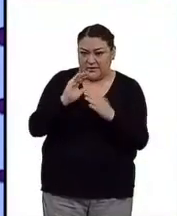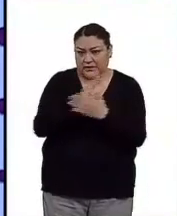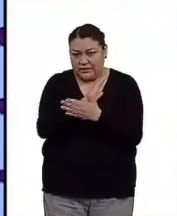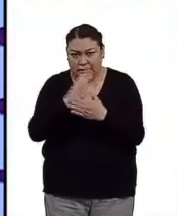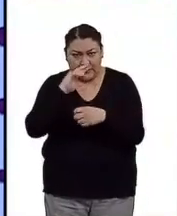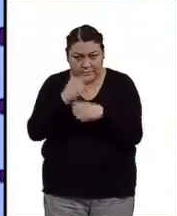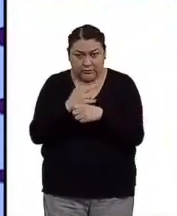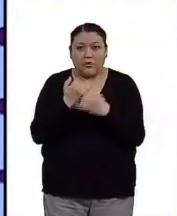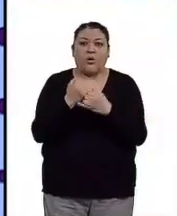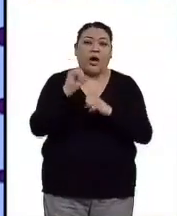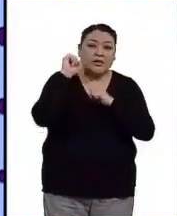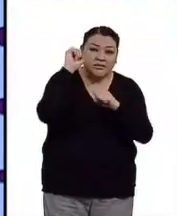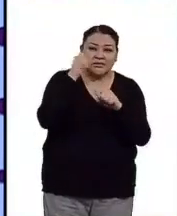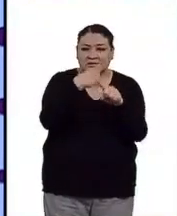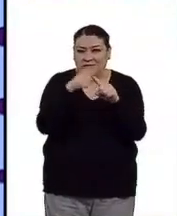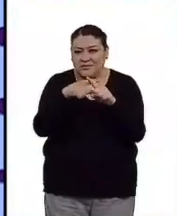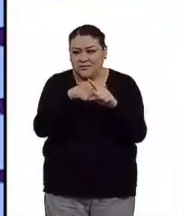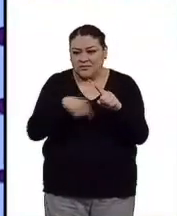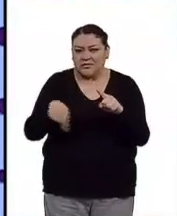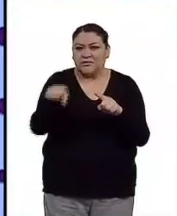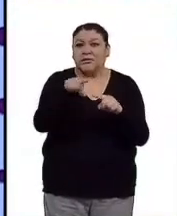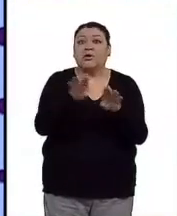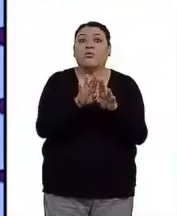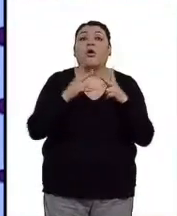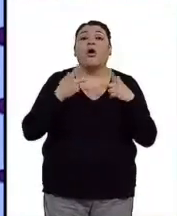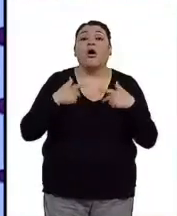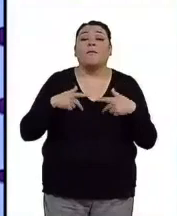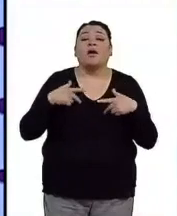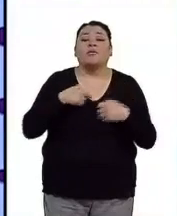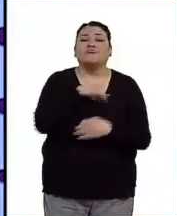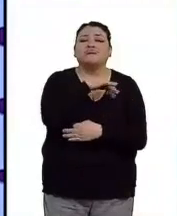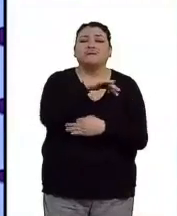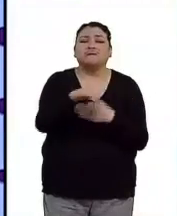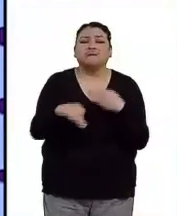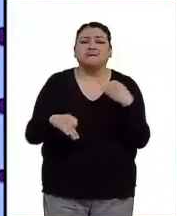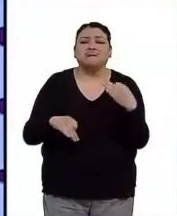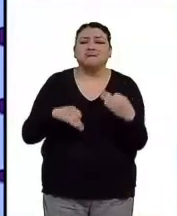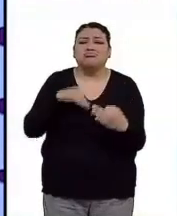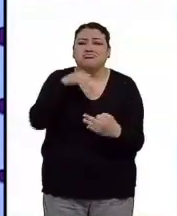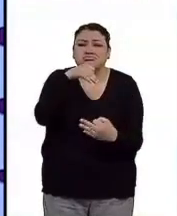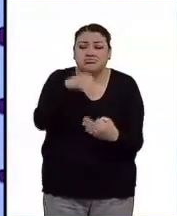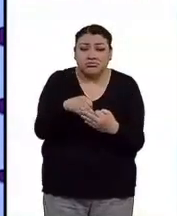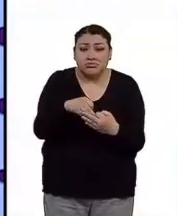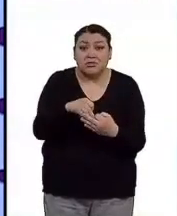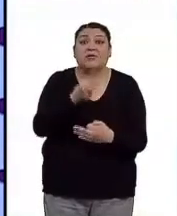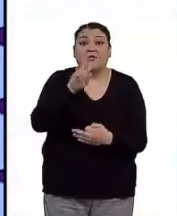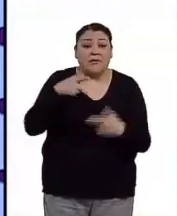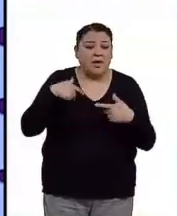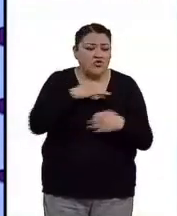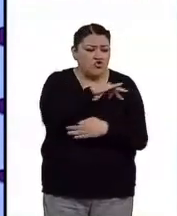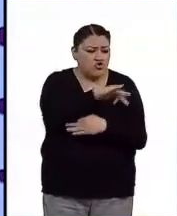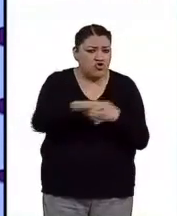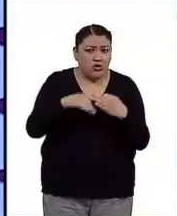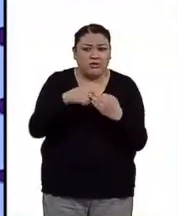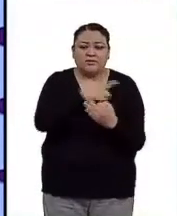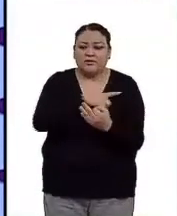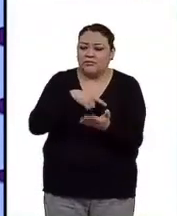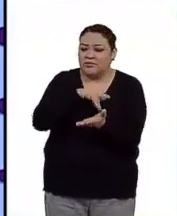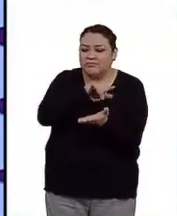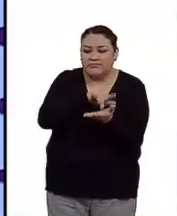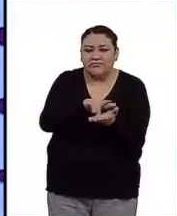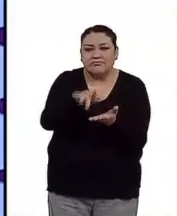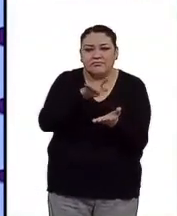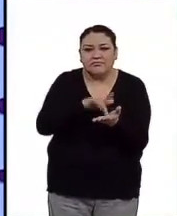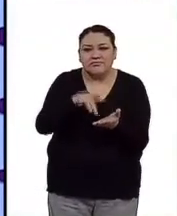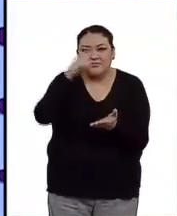los sindicatos, es decir, que absolutamente todos los actores de una sociedad tienen algo que aportar para